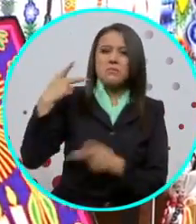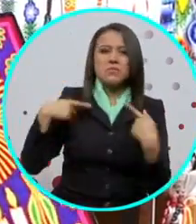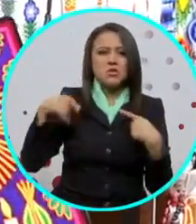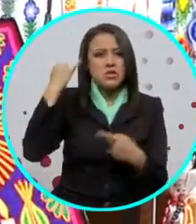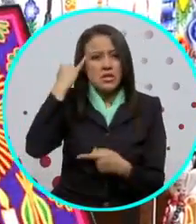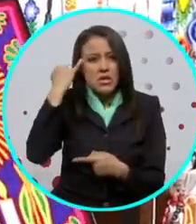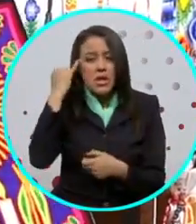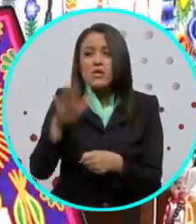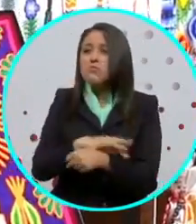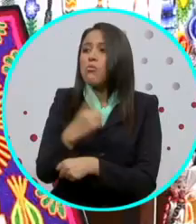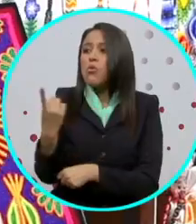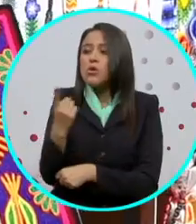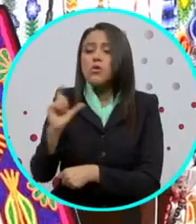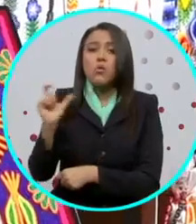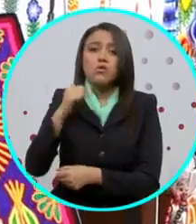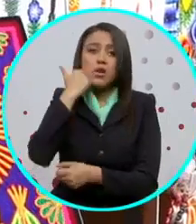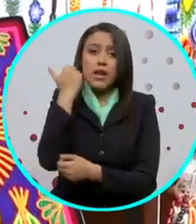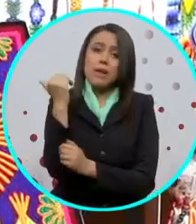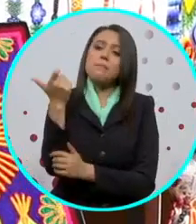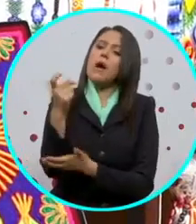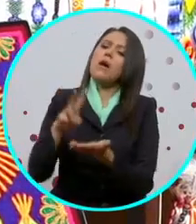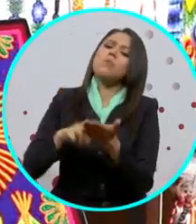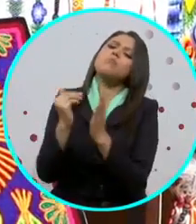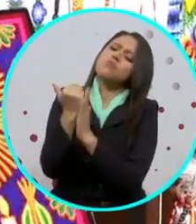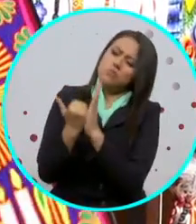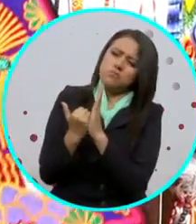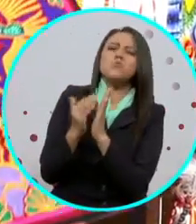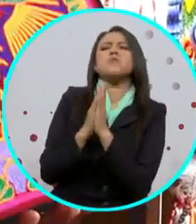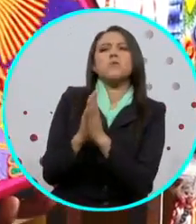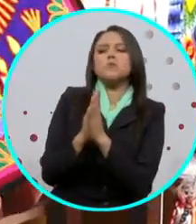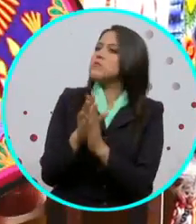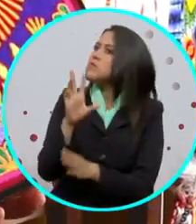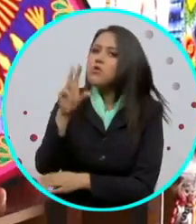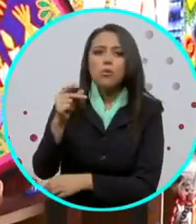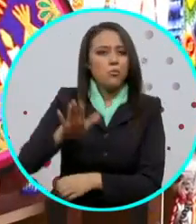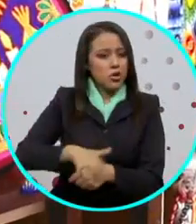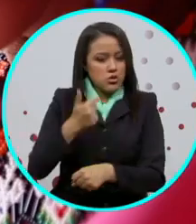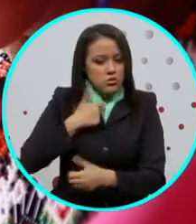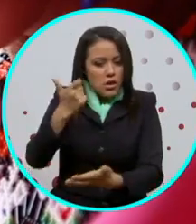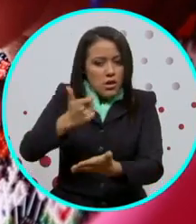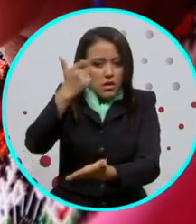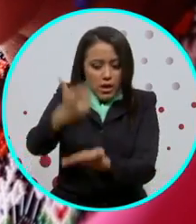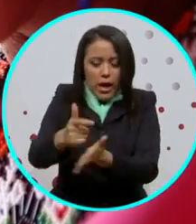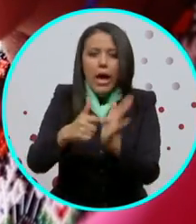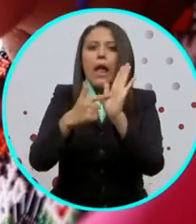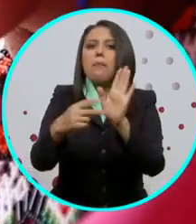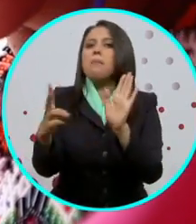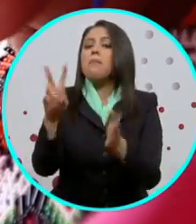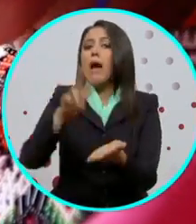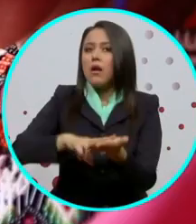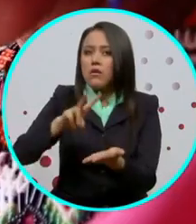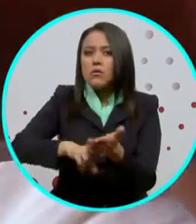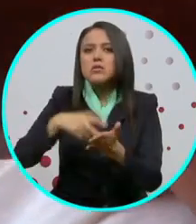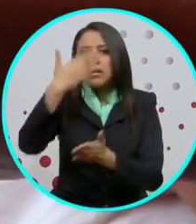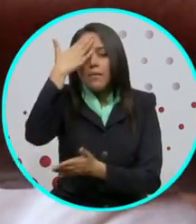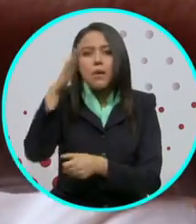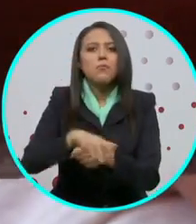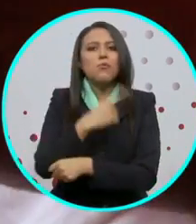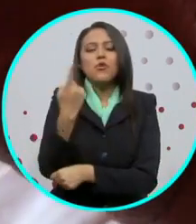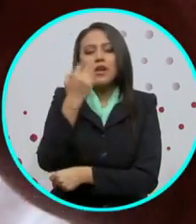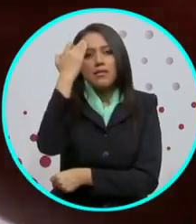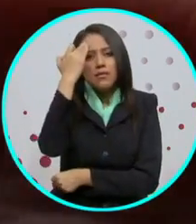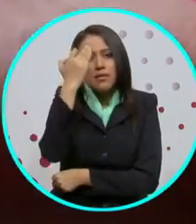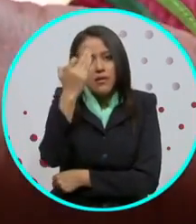¿no? Porque cuando le quieres regatear los precios que te está dando, porque si yo te doy un precio es porque sé el tiempo que